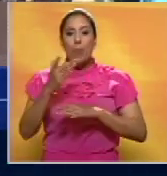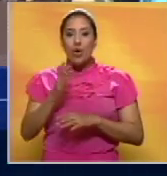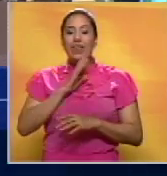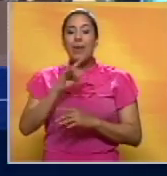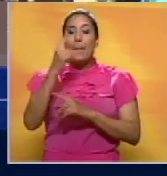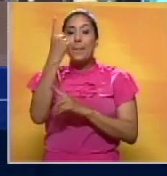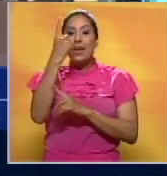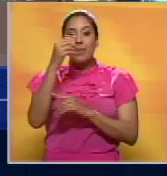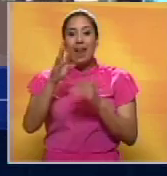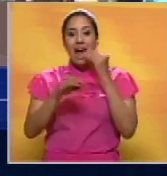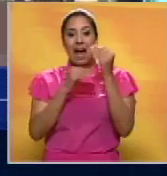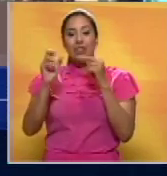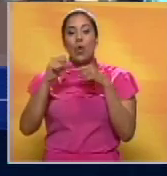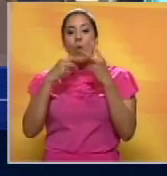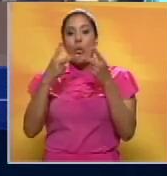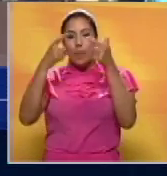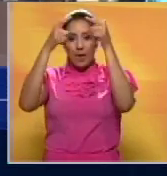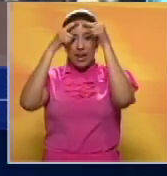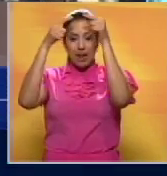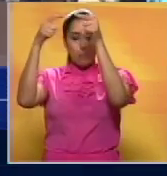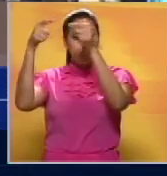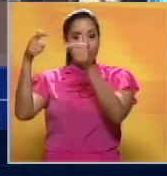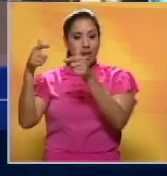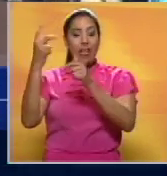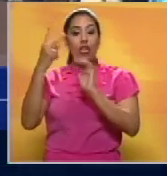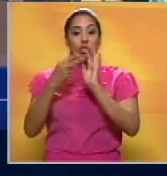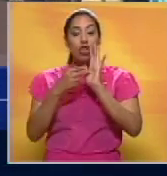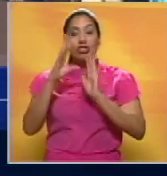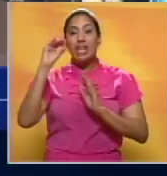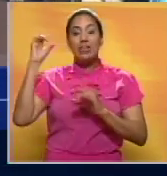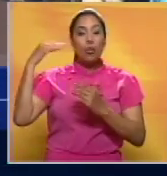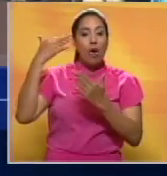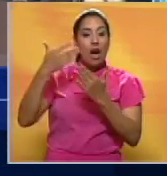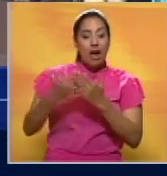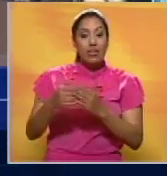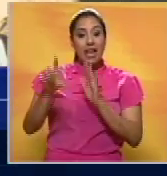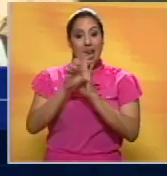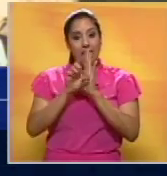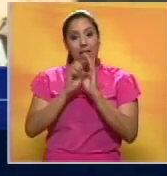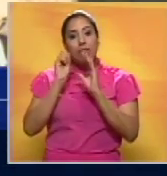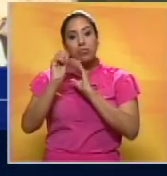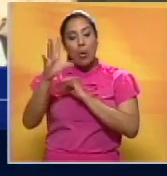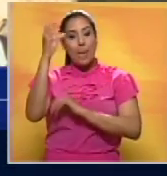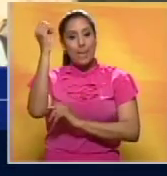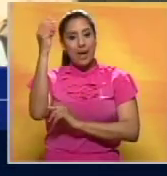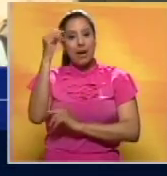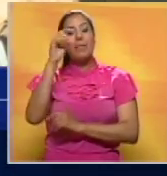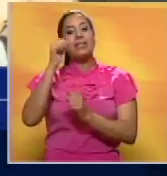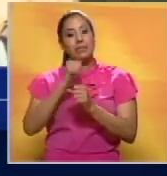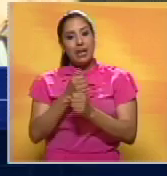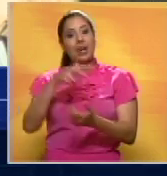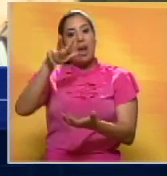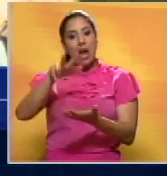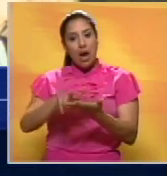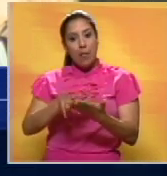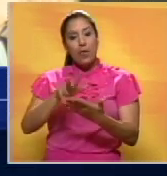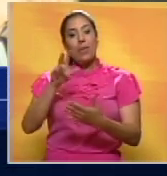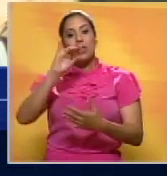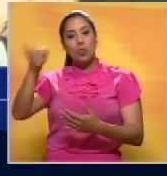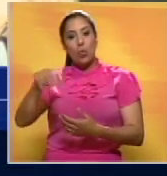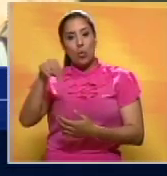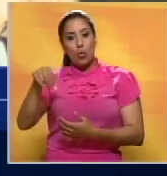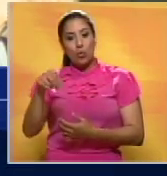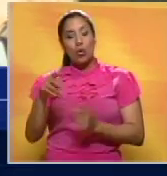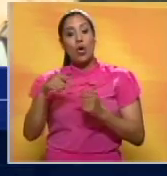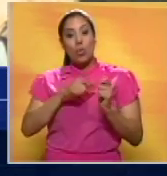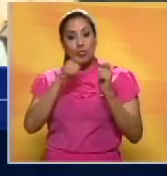será la primera abdicación de un monarca en ese país en 200 años. La ley fue enviada al Parlamento y se espera su aprobación para junio.